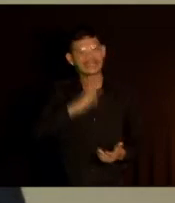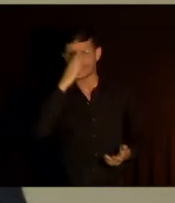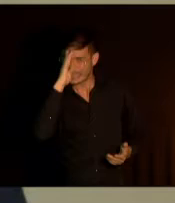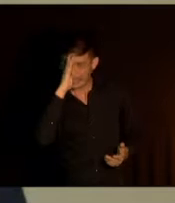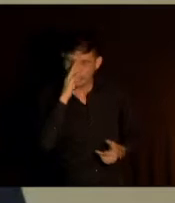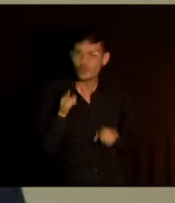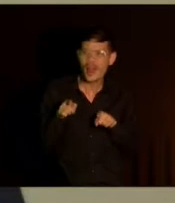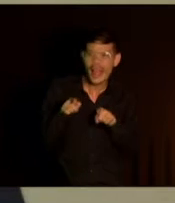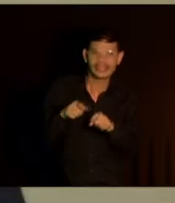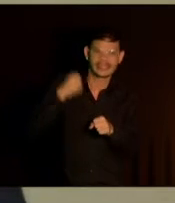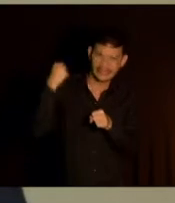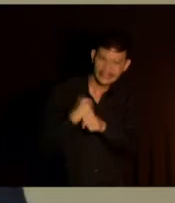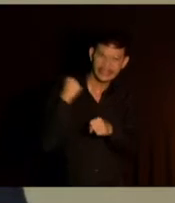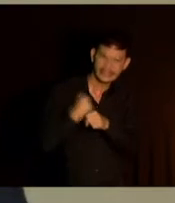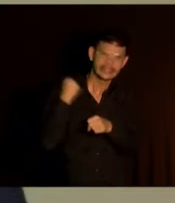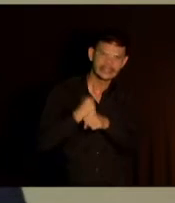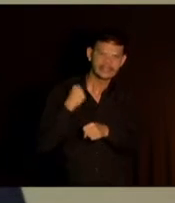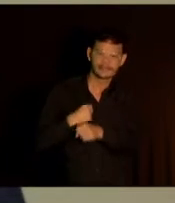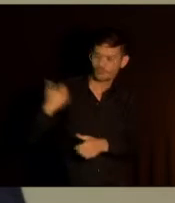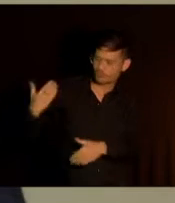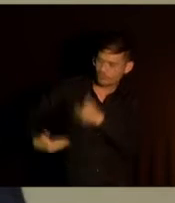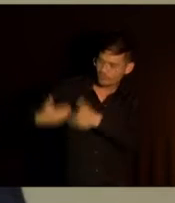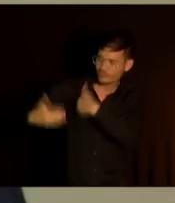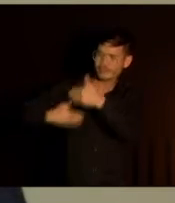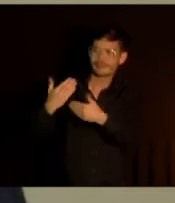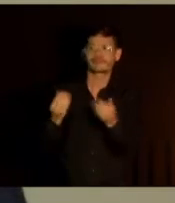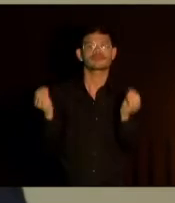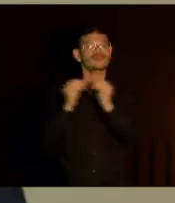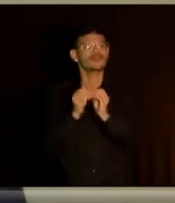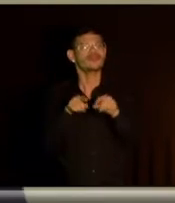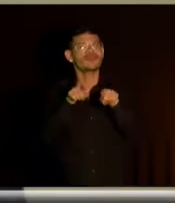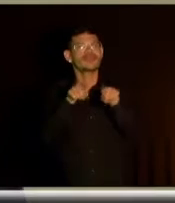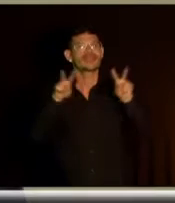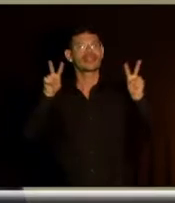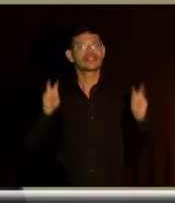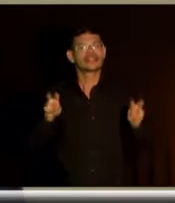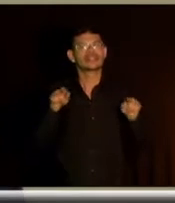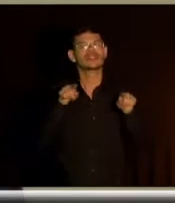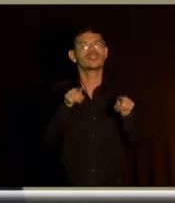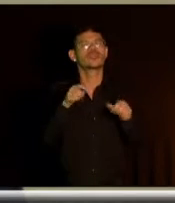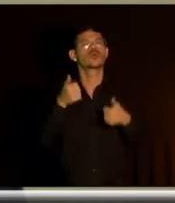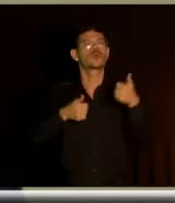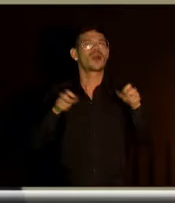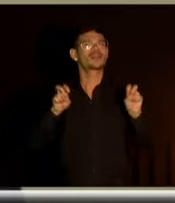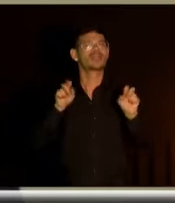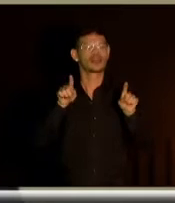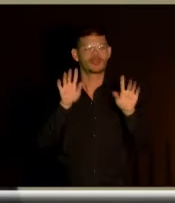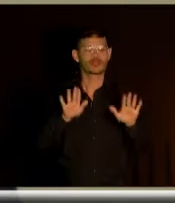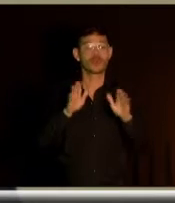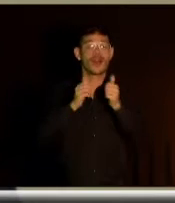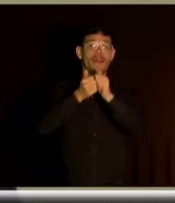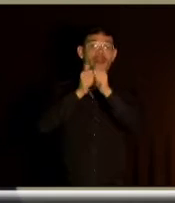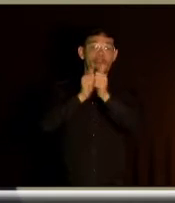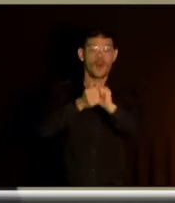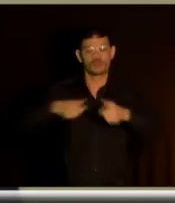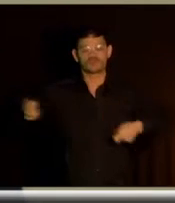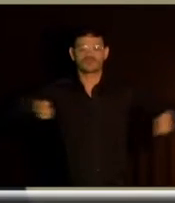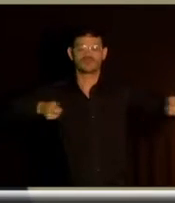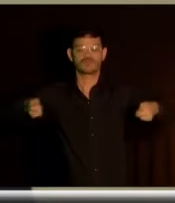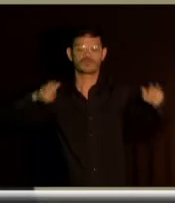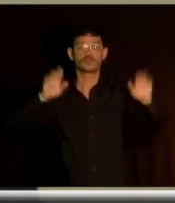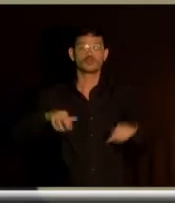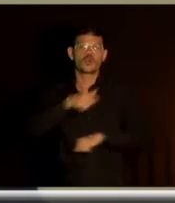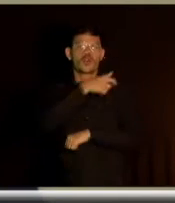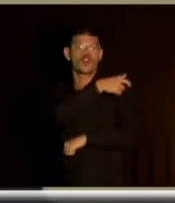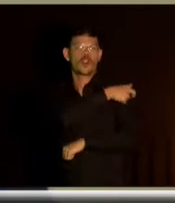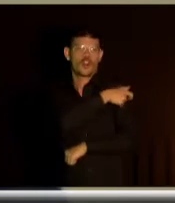que se ha venido haciendo y esa parte que tiene que ver con los deportes de gobernanza del Comité Paralímpico Internacional y por